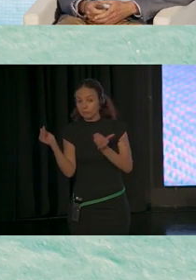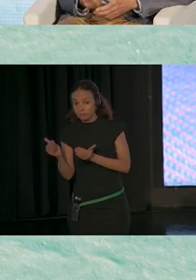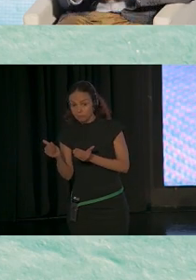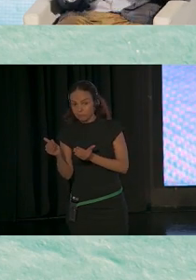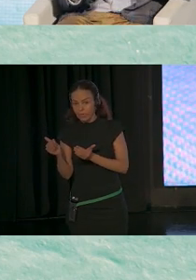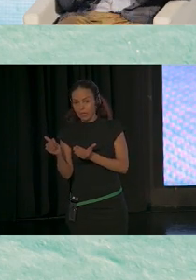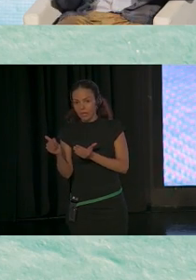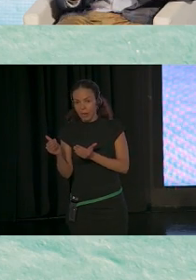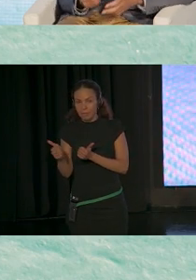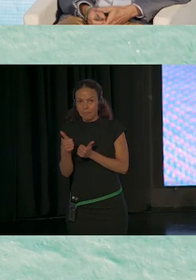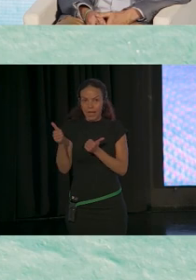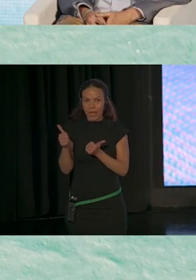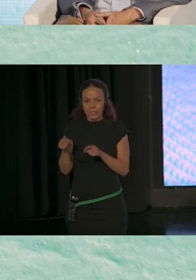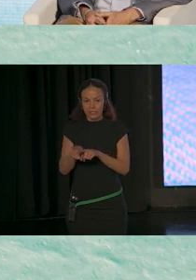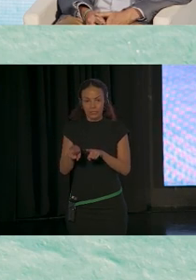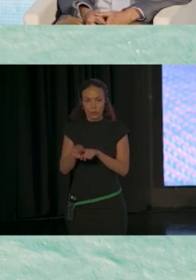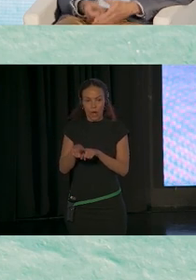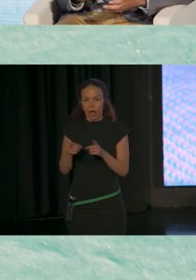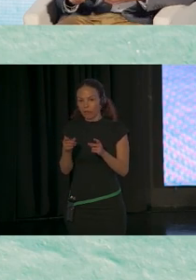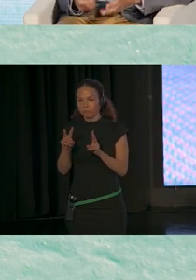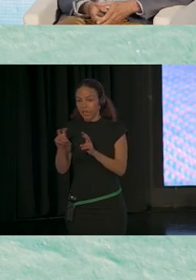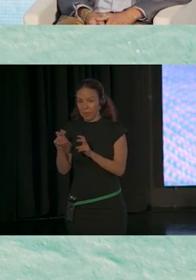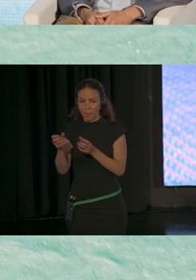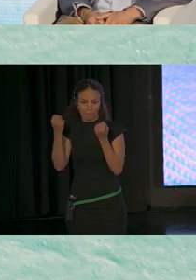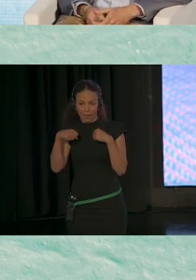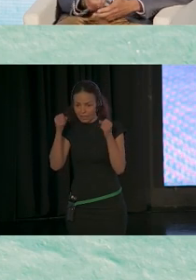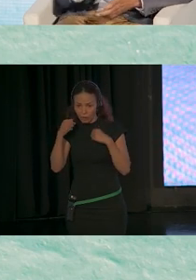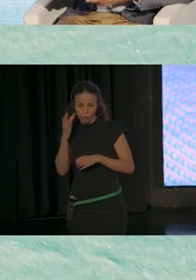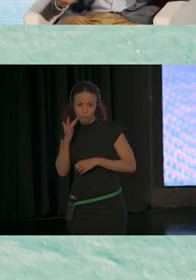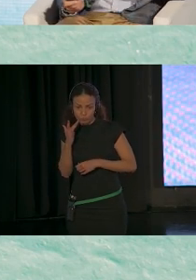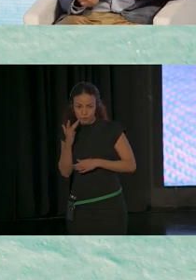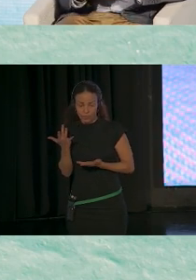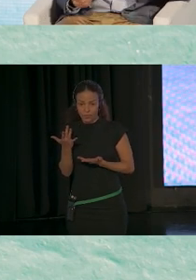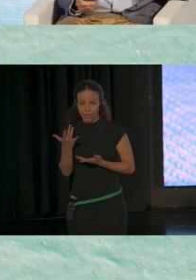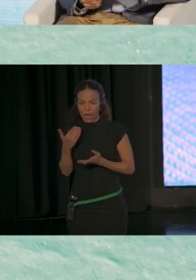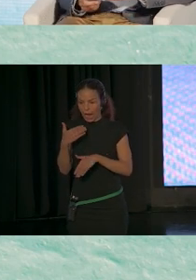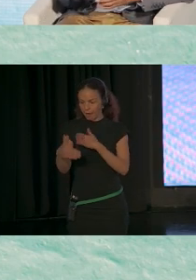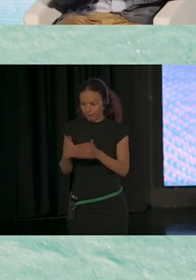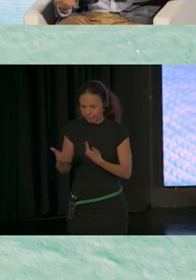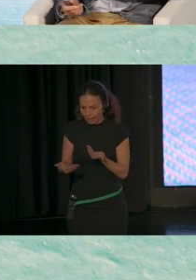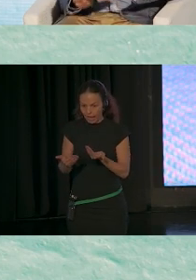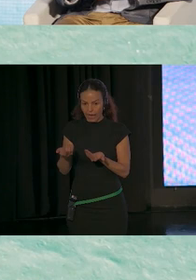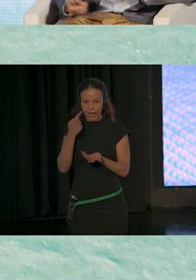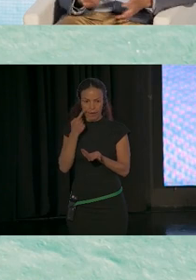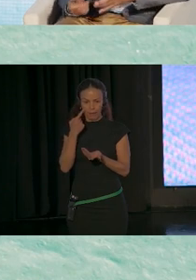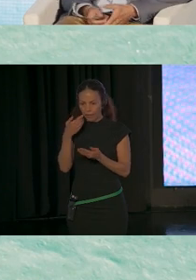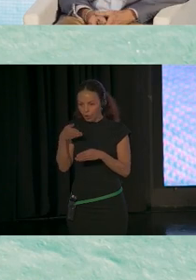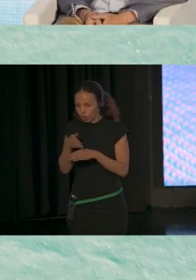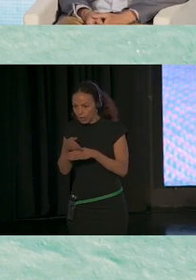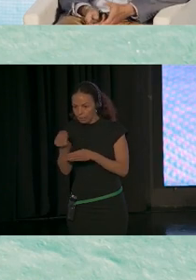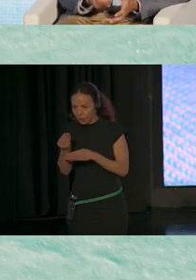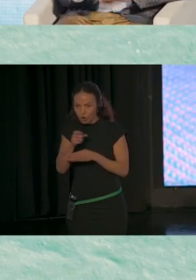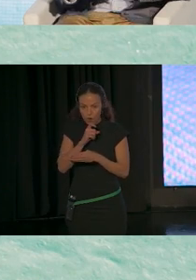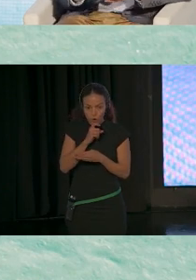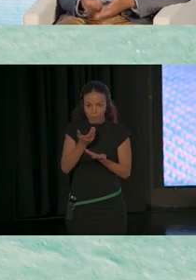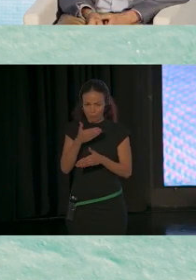más orientadas, bueno, pues a cuestiones más prácticas, ¿no? Habría que avanzar en cómo cortar la piedra mejor, en fin. Y